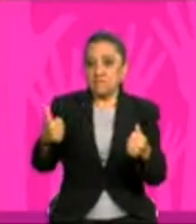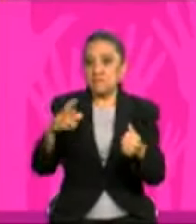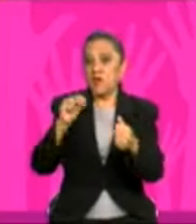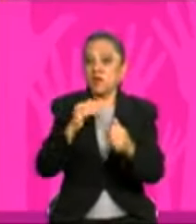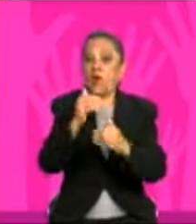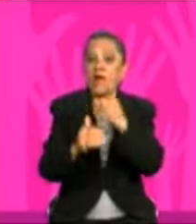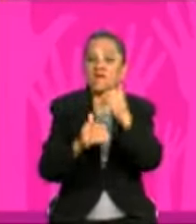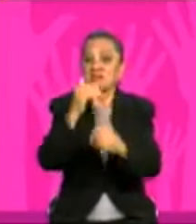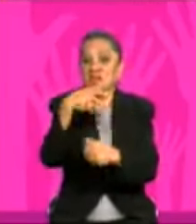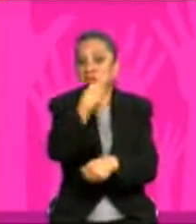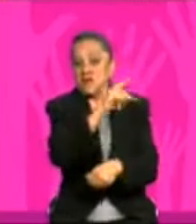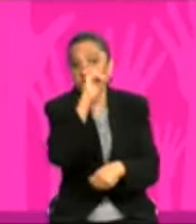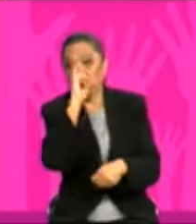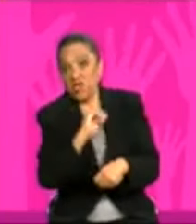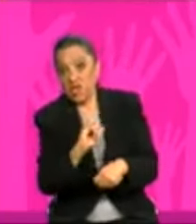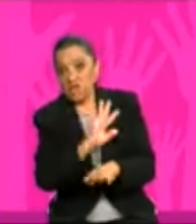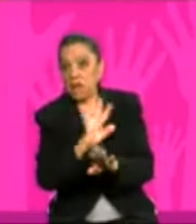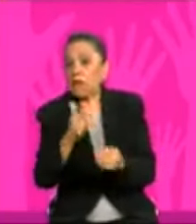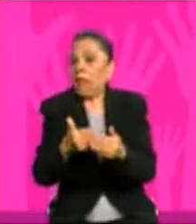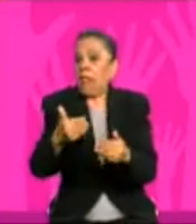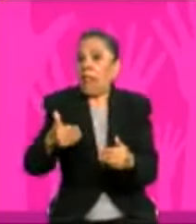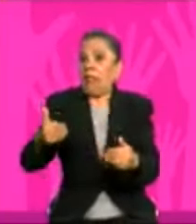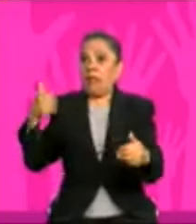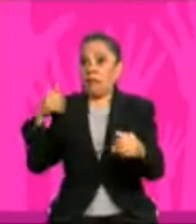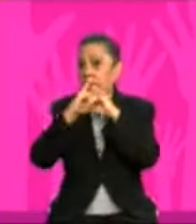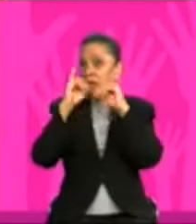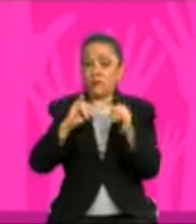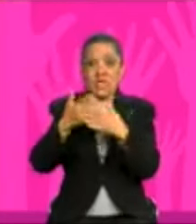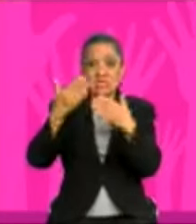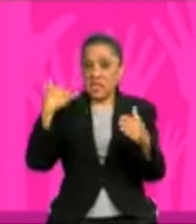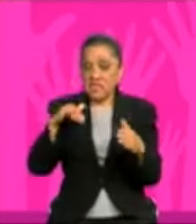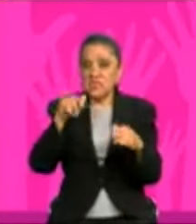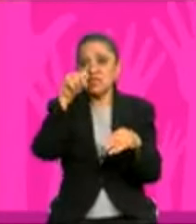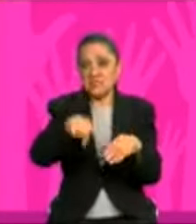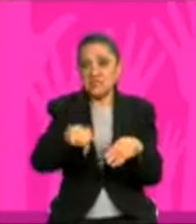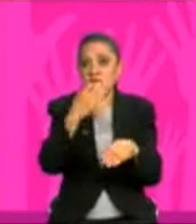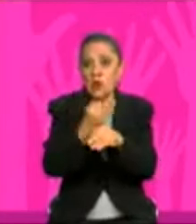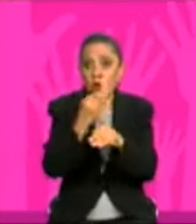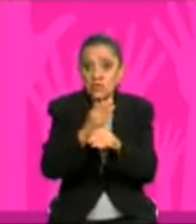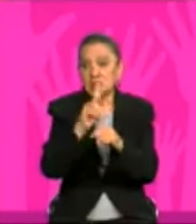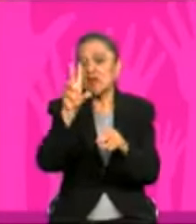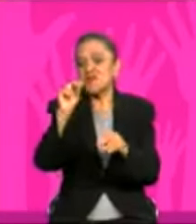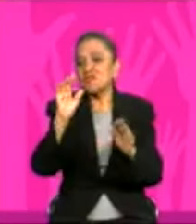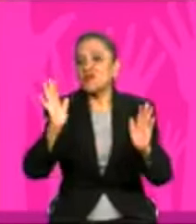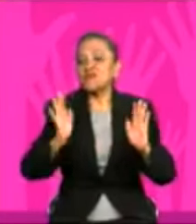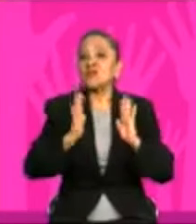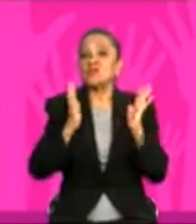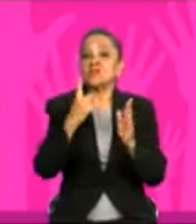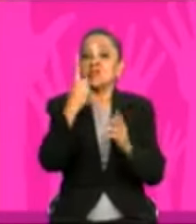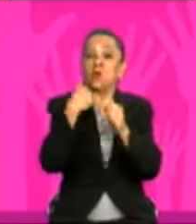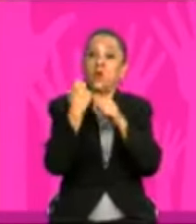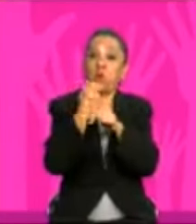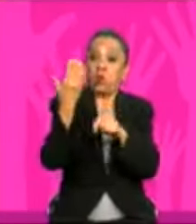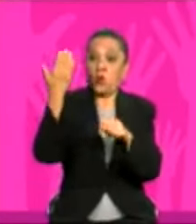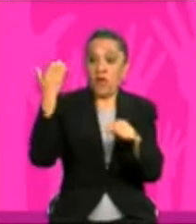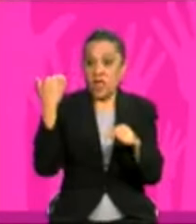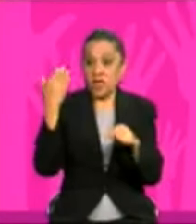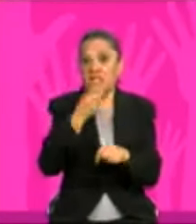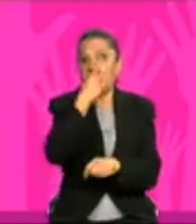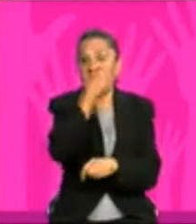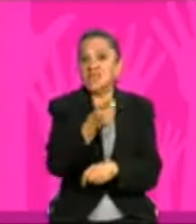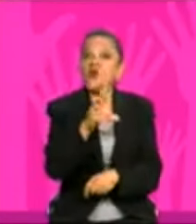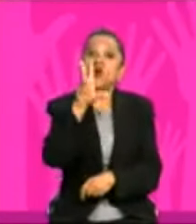jefe, retrocedimos como nunca antes. Por eso no nos sorprende que el año pasado se hayan negado a